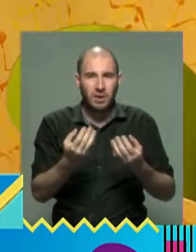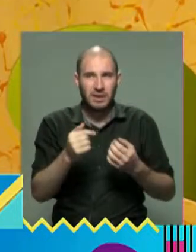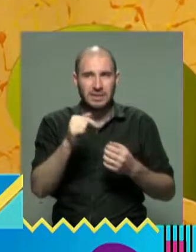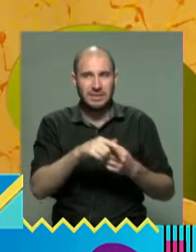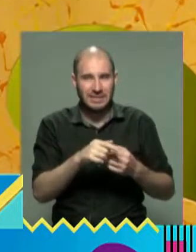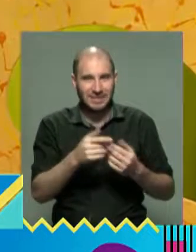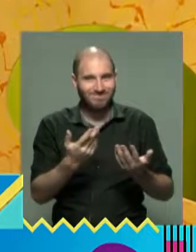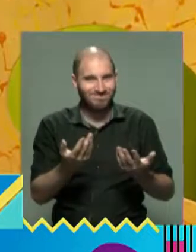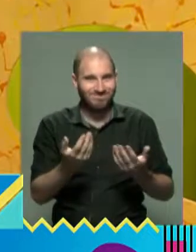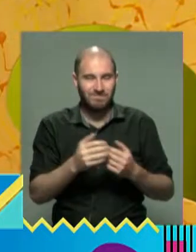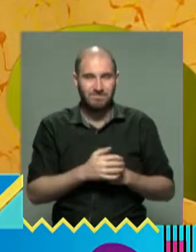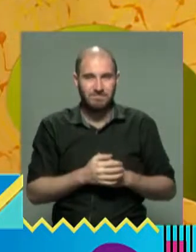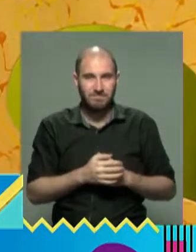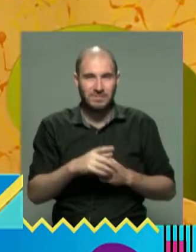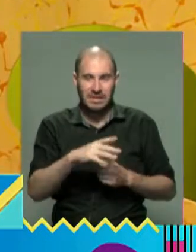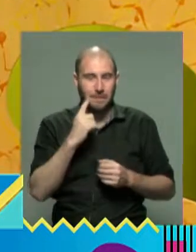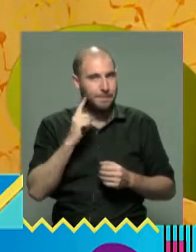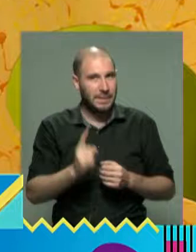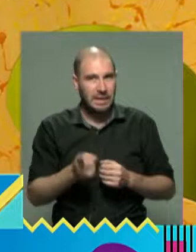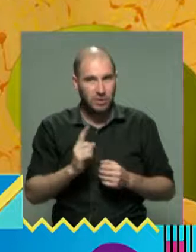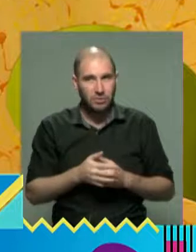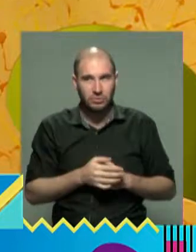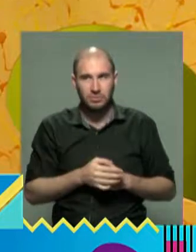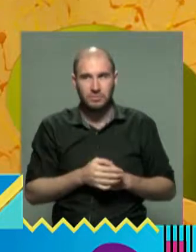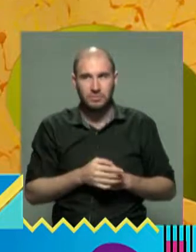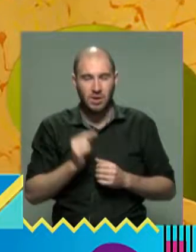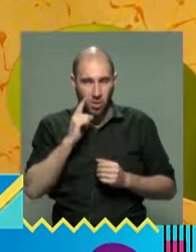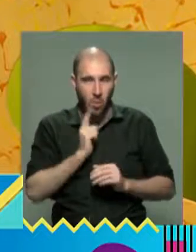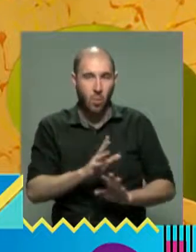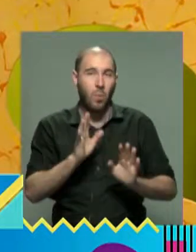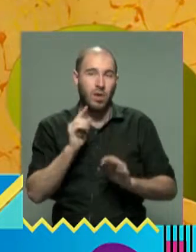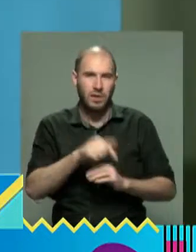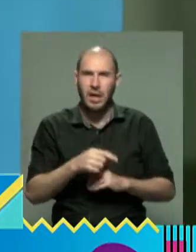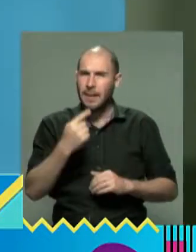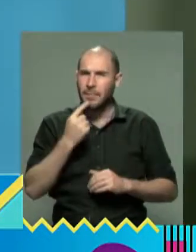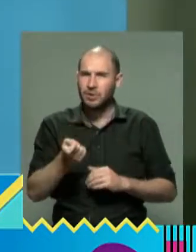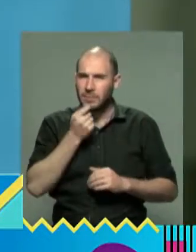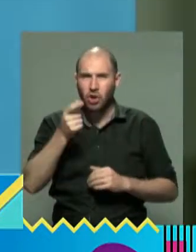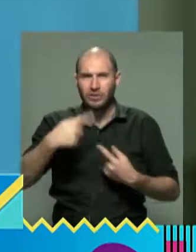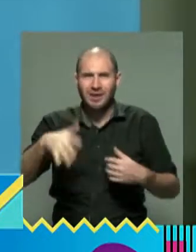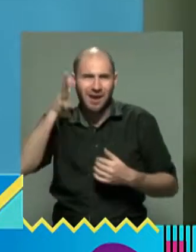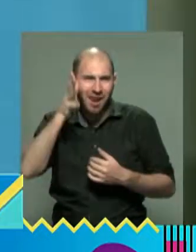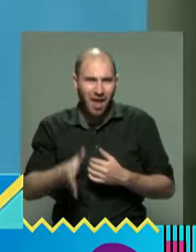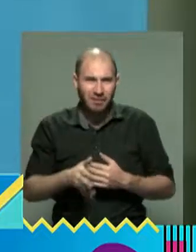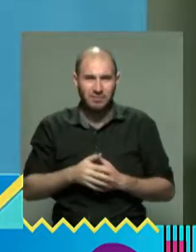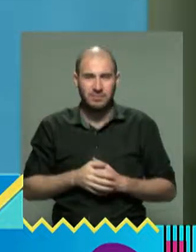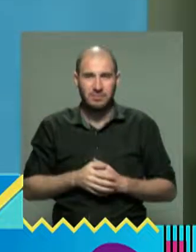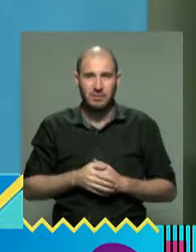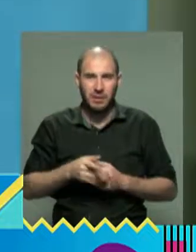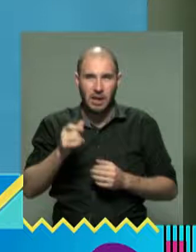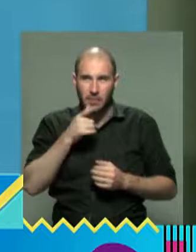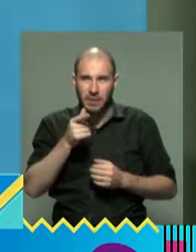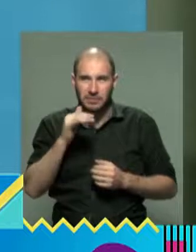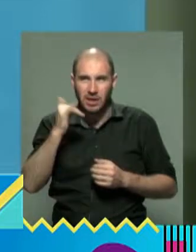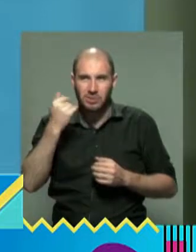es bastante embromada, digamos, y hay que prestarle mucha atención. ¿Has tenido algún caso extremo así en el que uno se empieza a